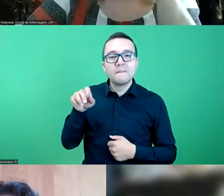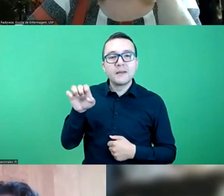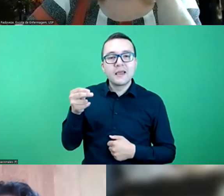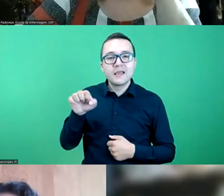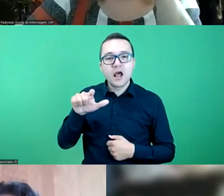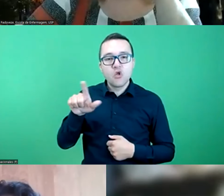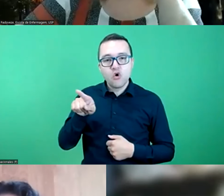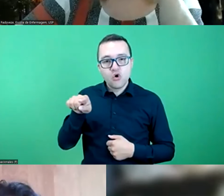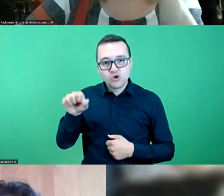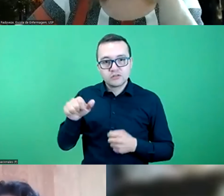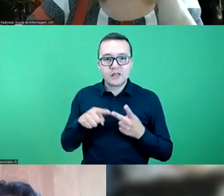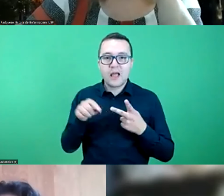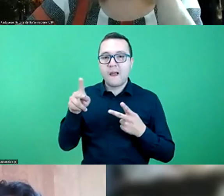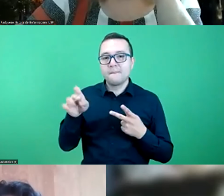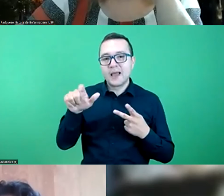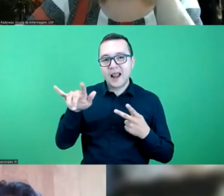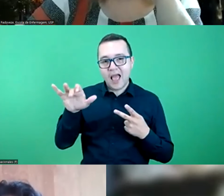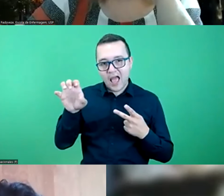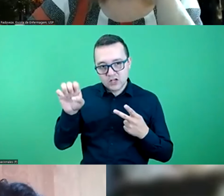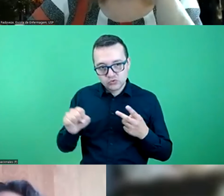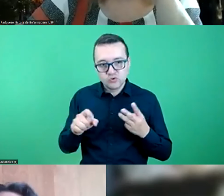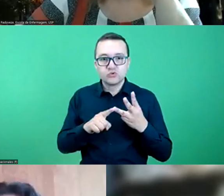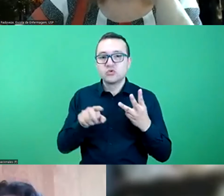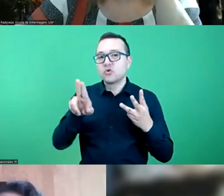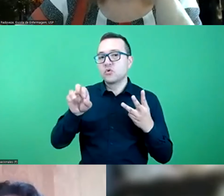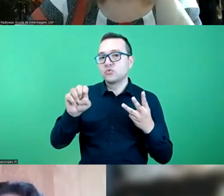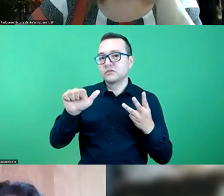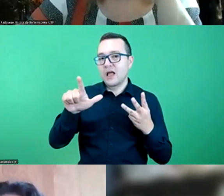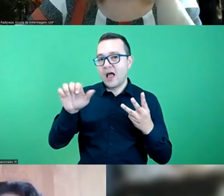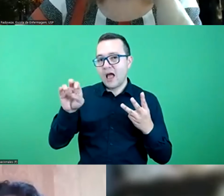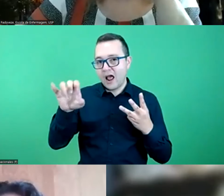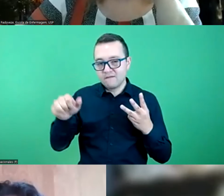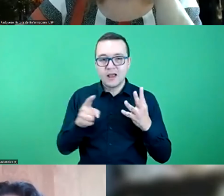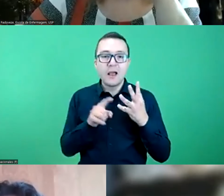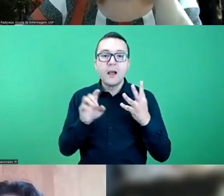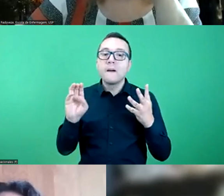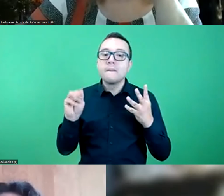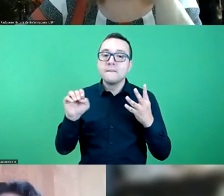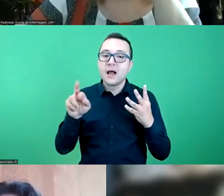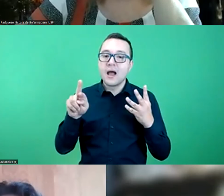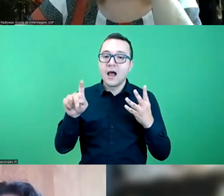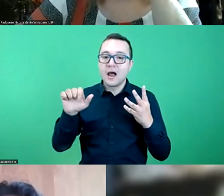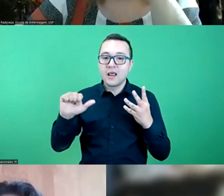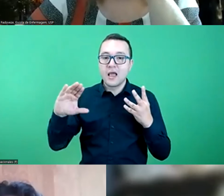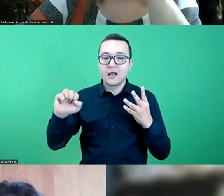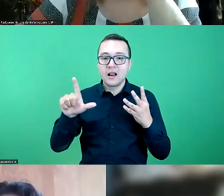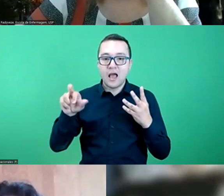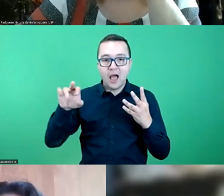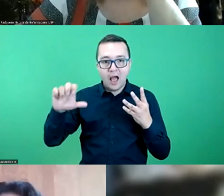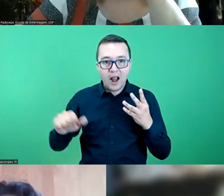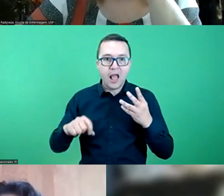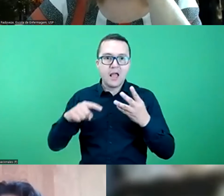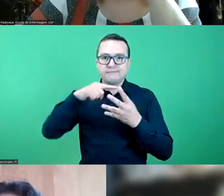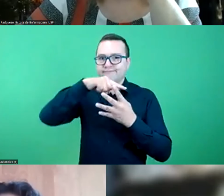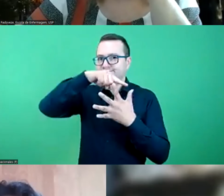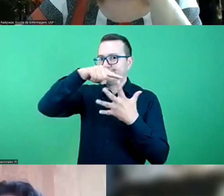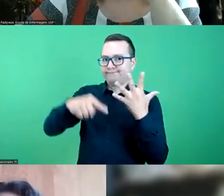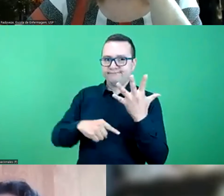también a Rosaña Quiñones, a María Claudia Guzmán, a un equipo muy grande de la unidad que hace posible, que no